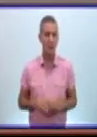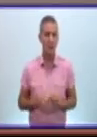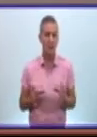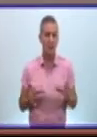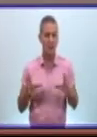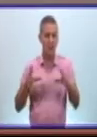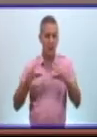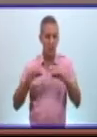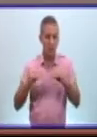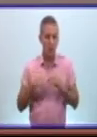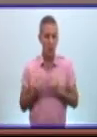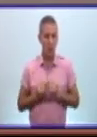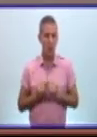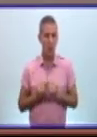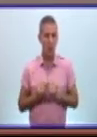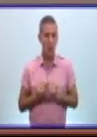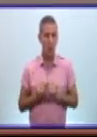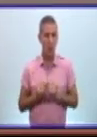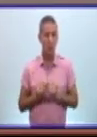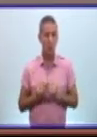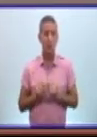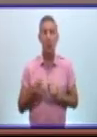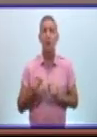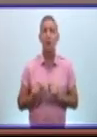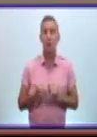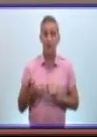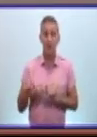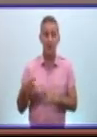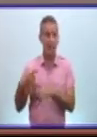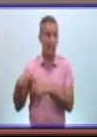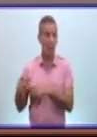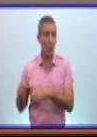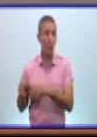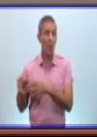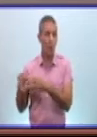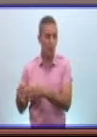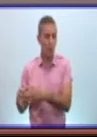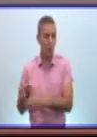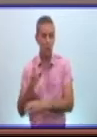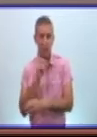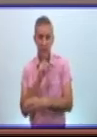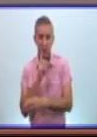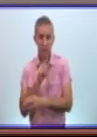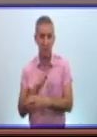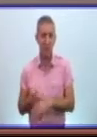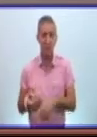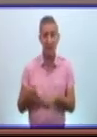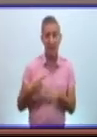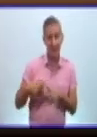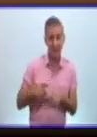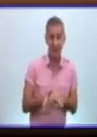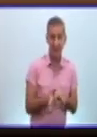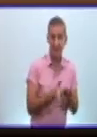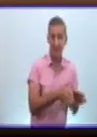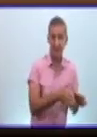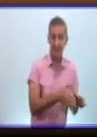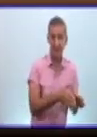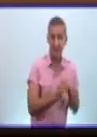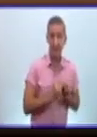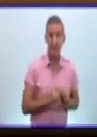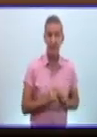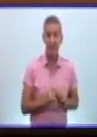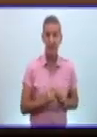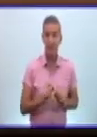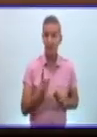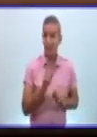sólido amarillo. Sin embargo, en esta otra mezcla que preparamos de agua y cloruro de sodio, que es la sal común, no